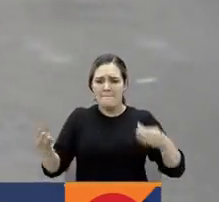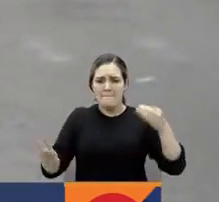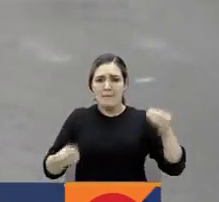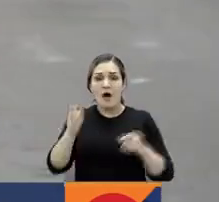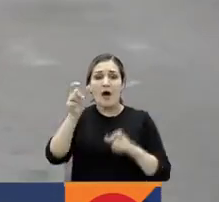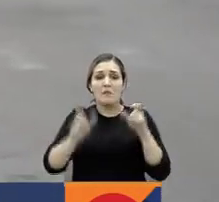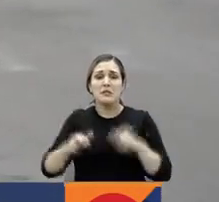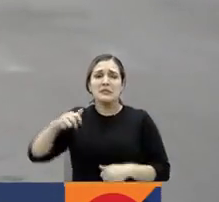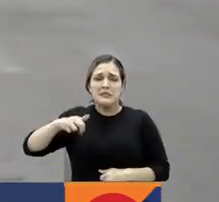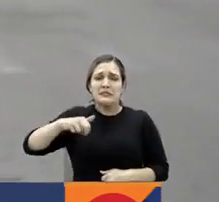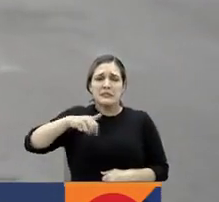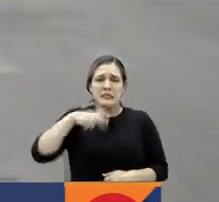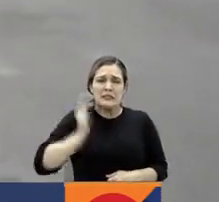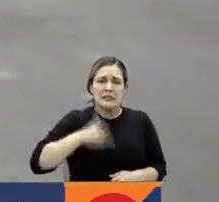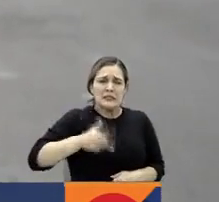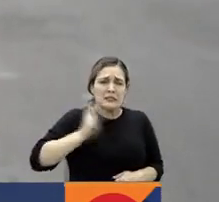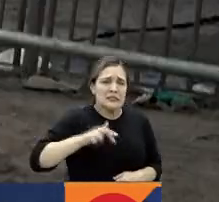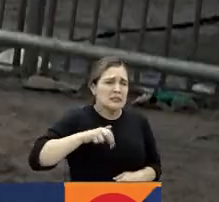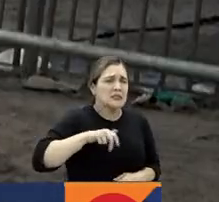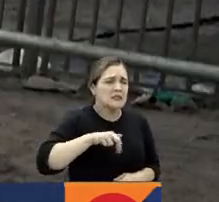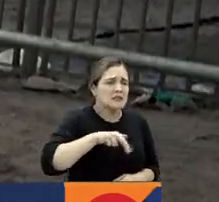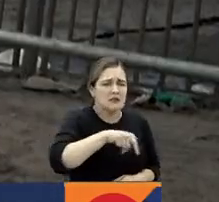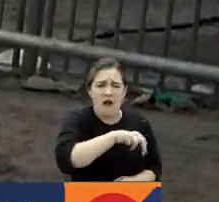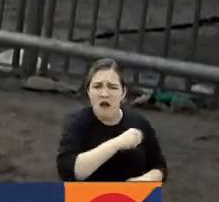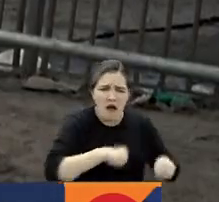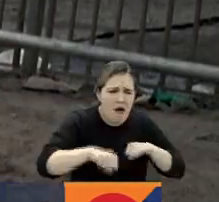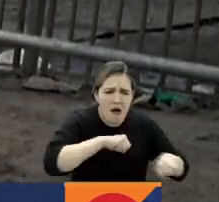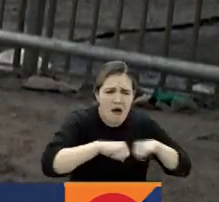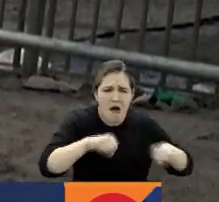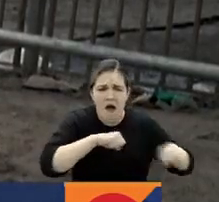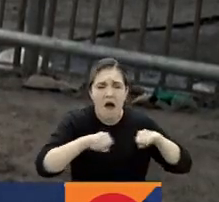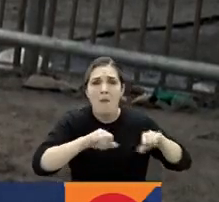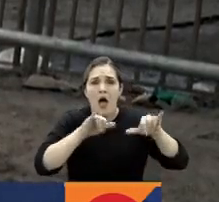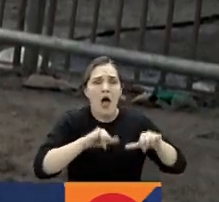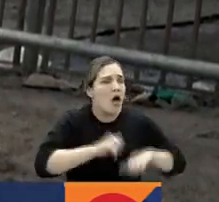personas, luego de extensas y accidentadas travesías, no logran dejar estas ruinas atrás.